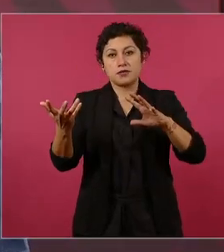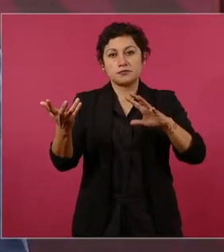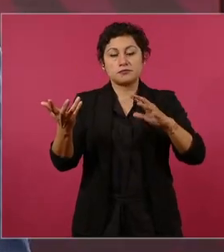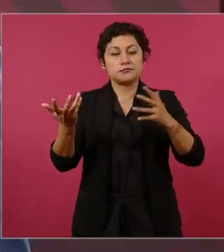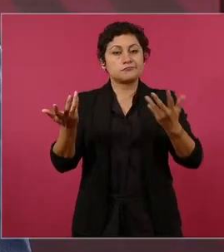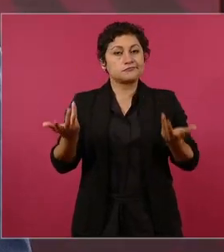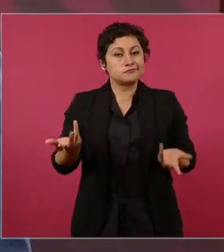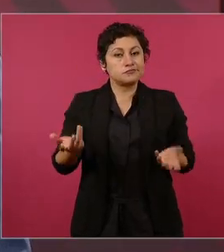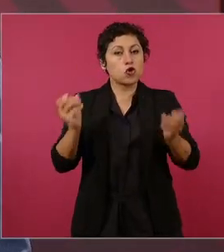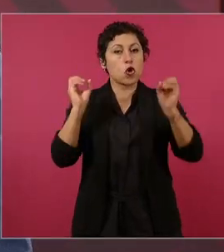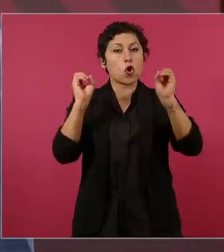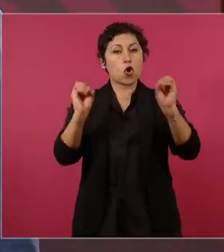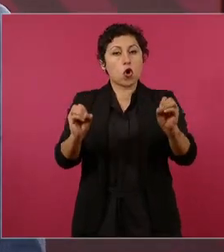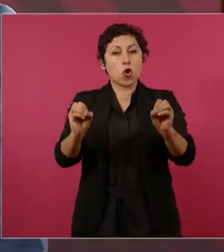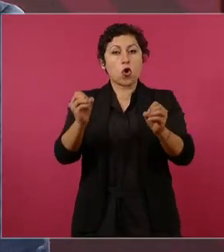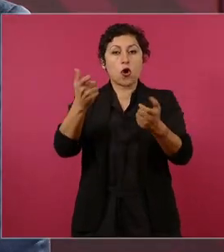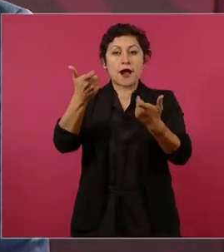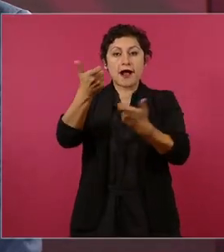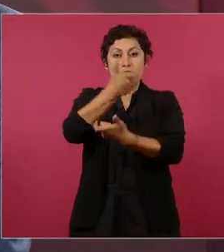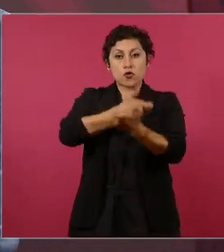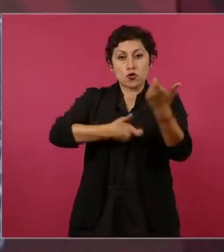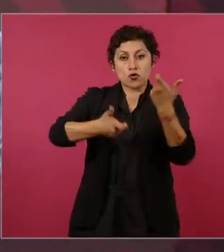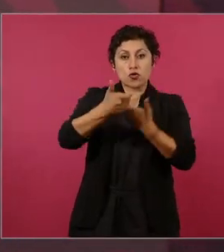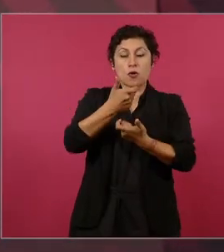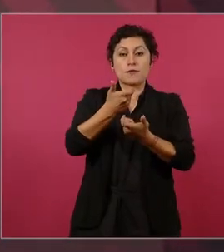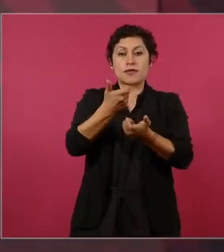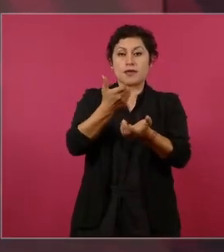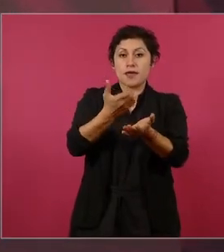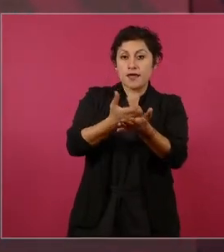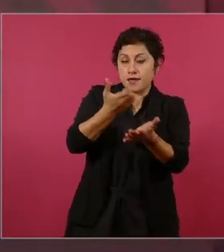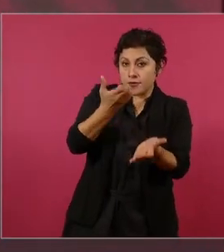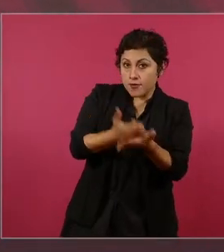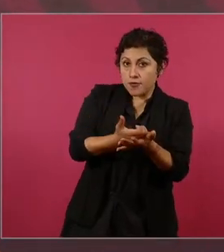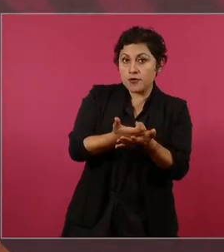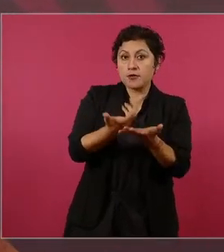o de inestabilidad económica, financiera, que afecta al país,